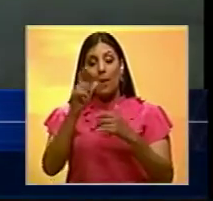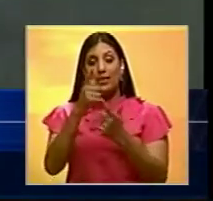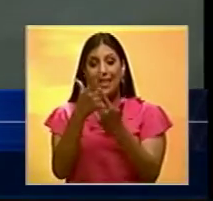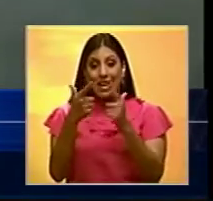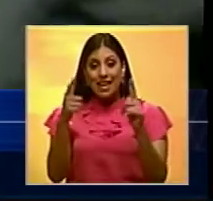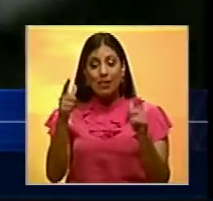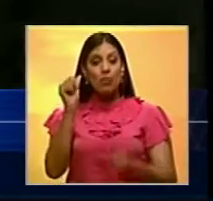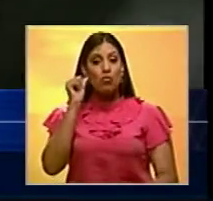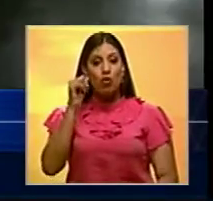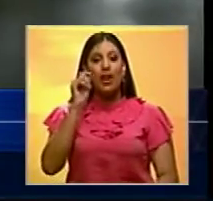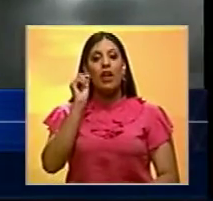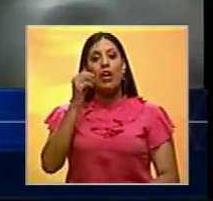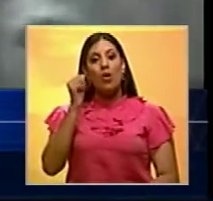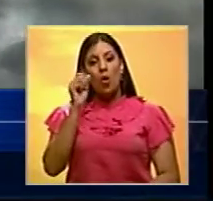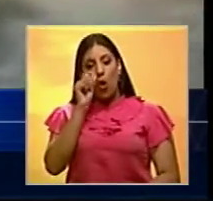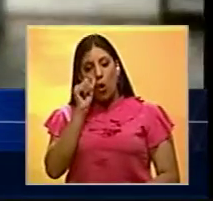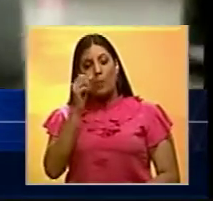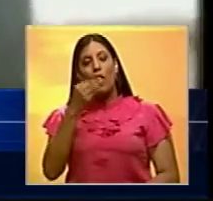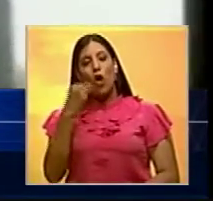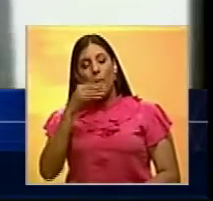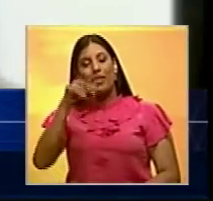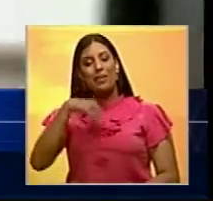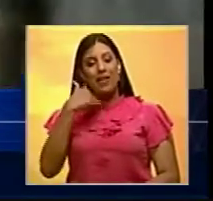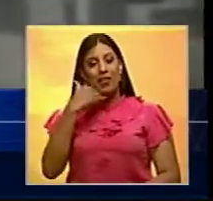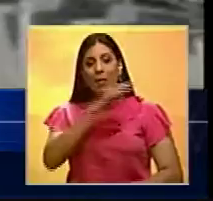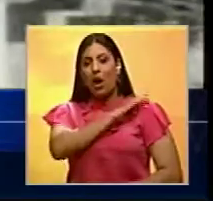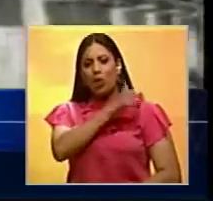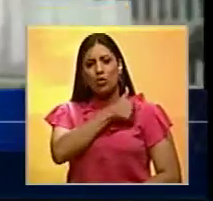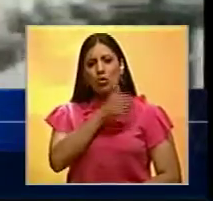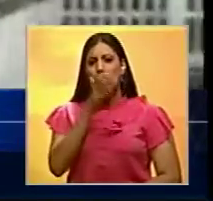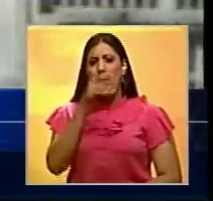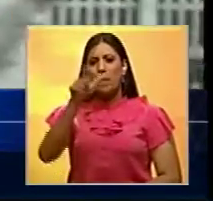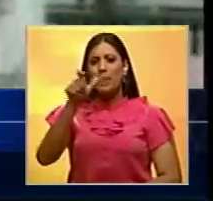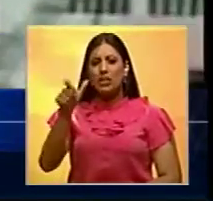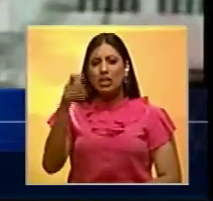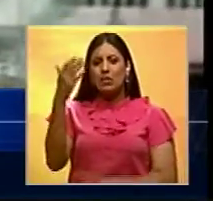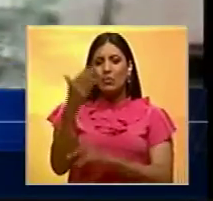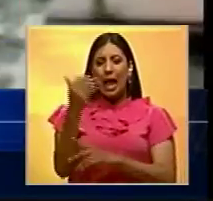hay mujeres, jóvenes y enfermos. Las autoridades no consideraron a aquellos